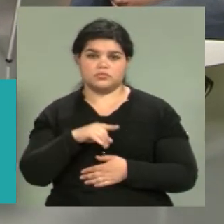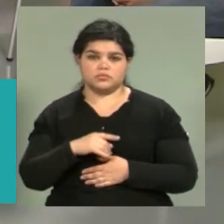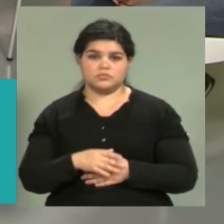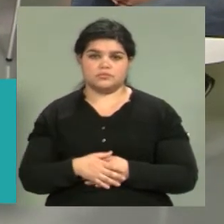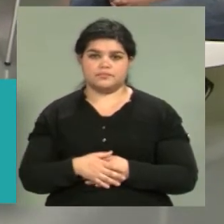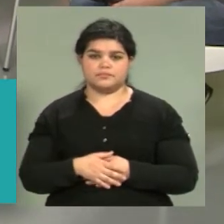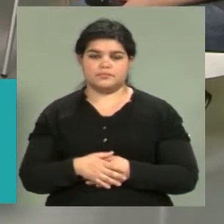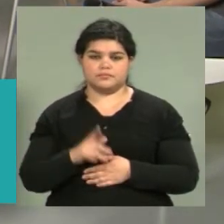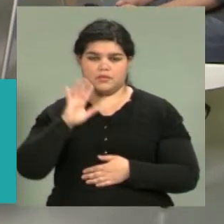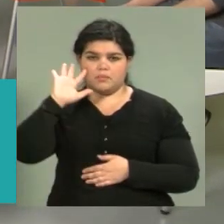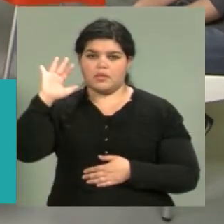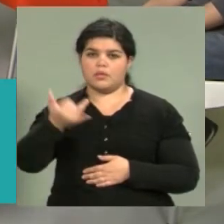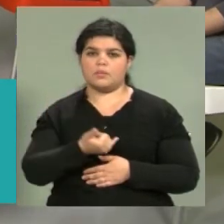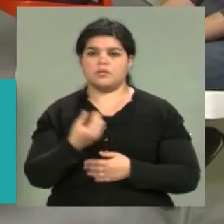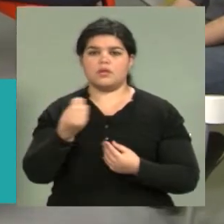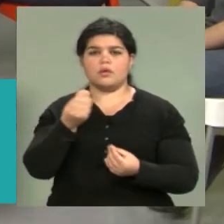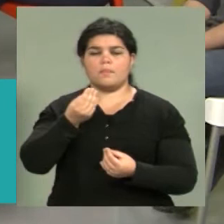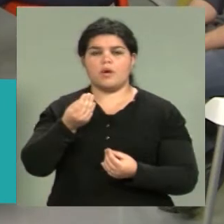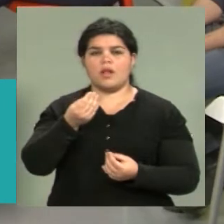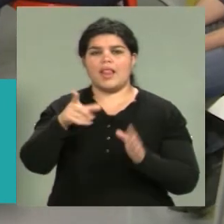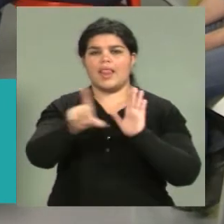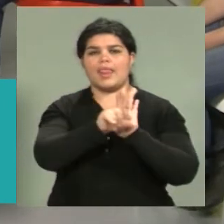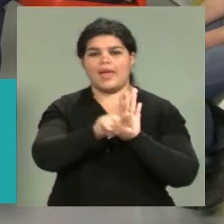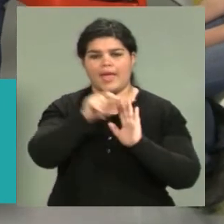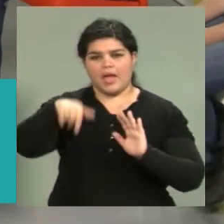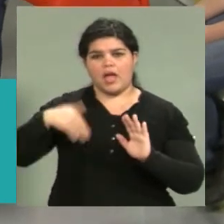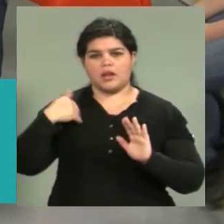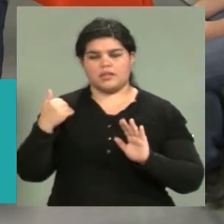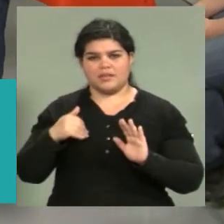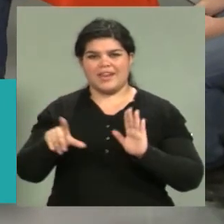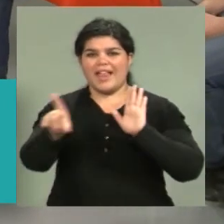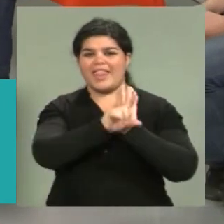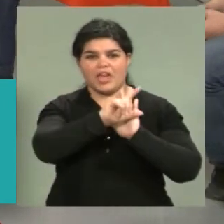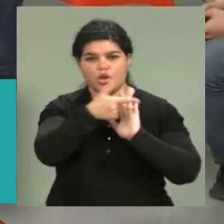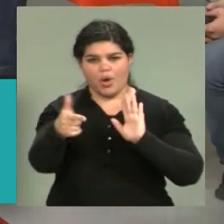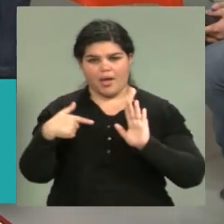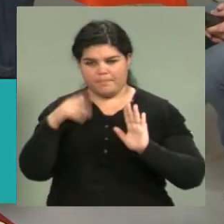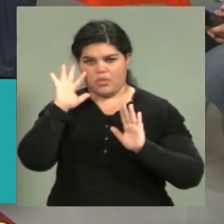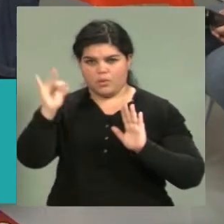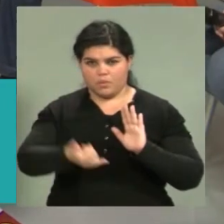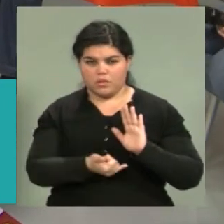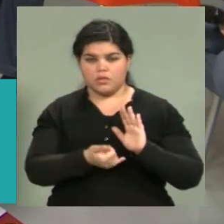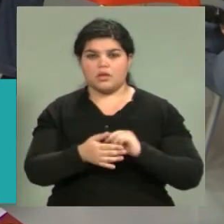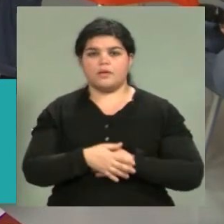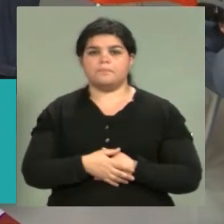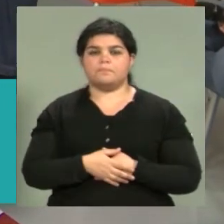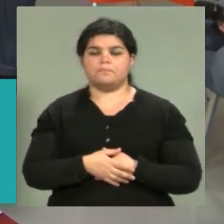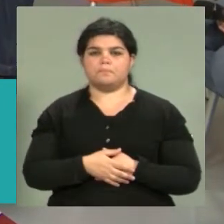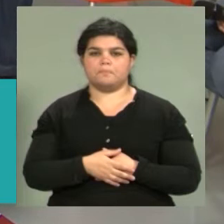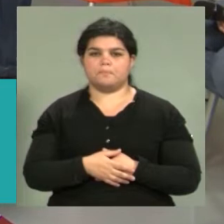manera me entero cómo era la situación legal en Argentina, que no había legislación, pero yo me entero que en realidad